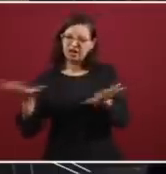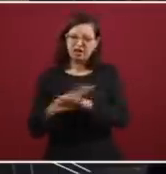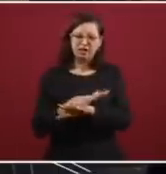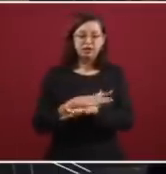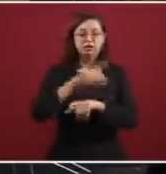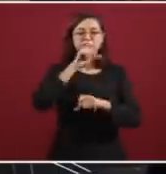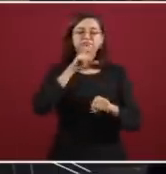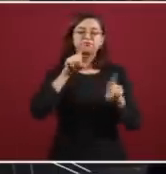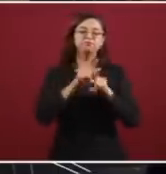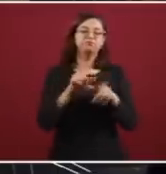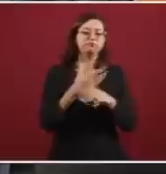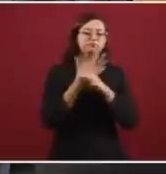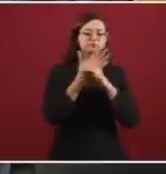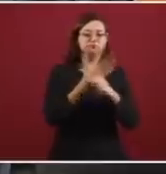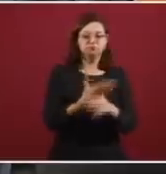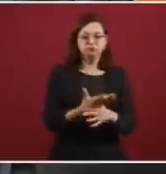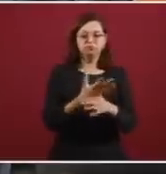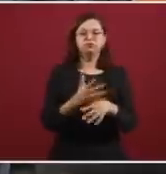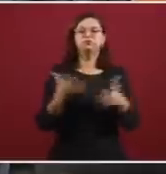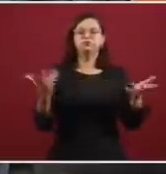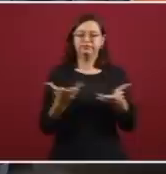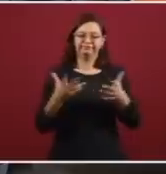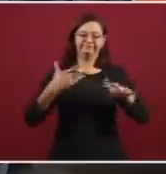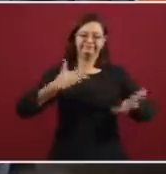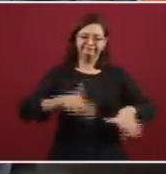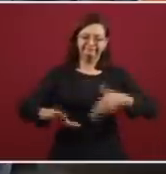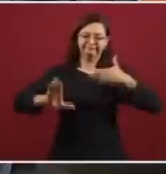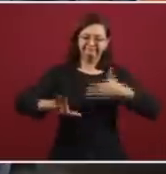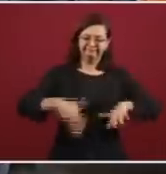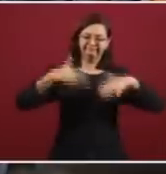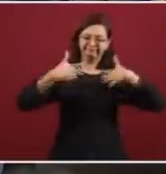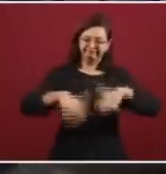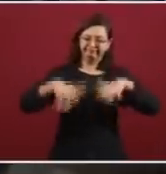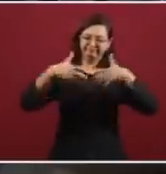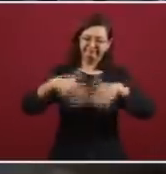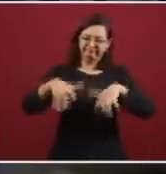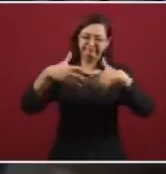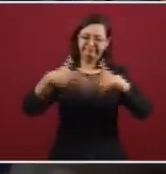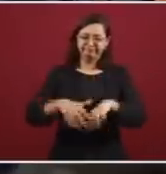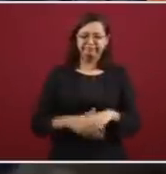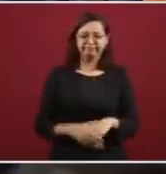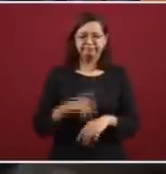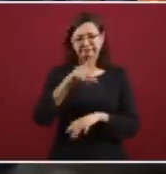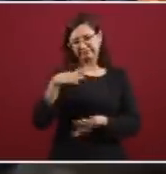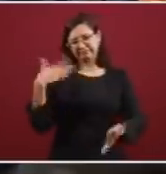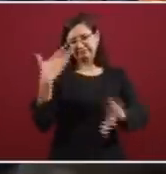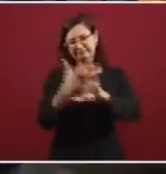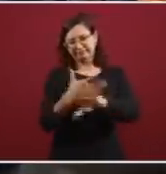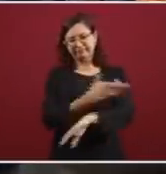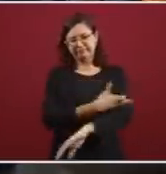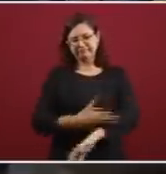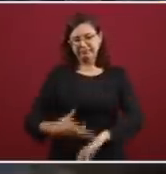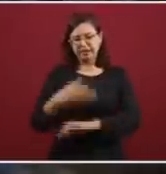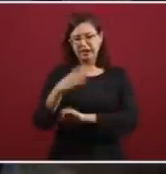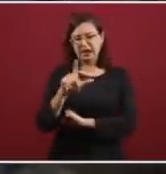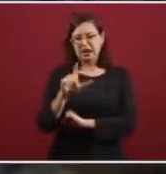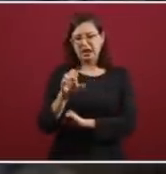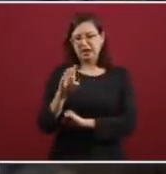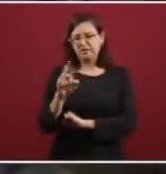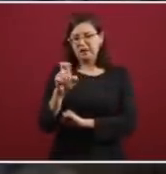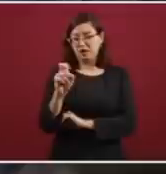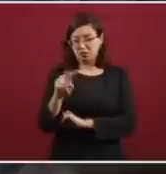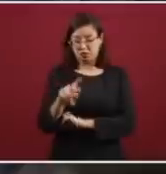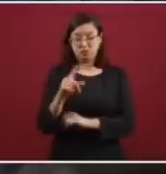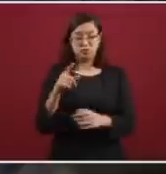una caminata hasta Palacio Nacional como protesta en contra del ataque contra la familia Levarón. ¿Lo va a recibir? Esa sería la